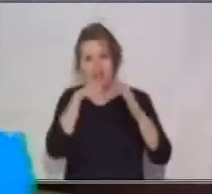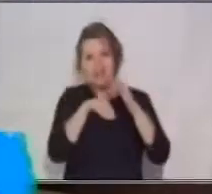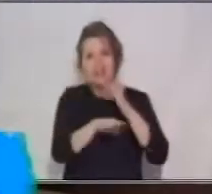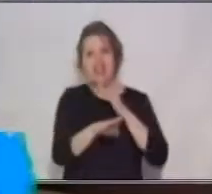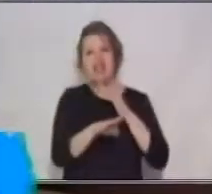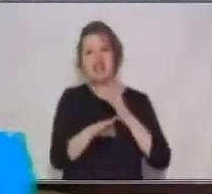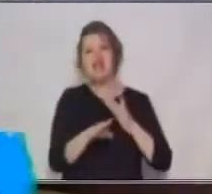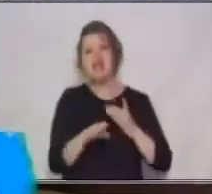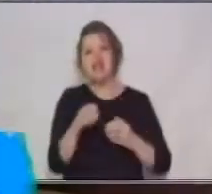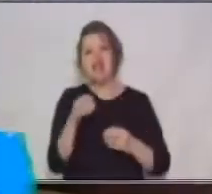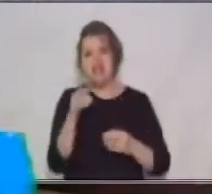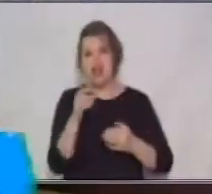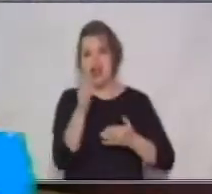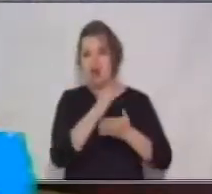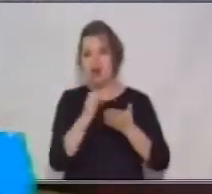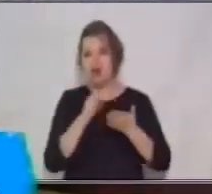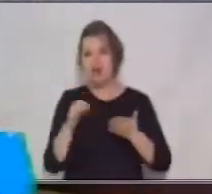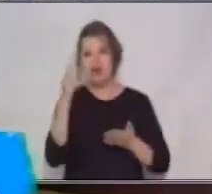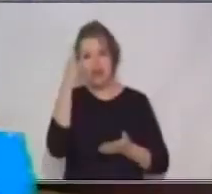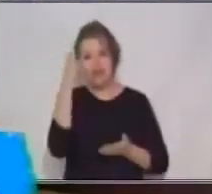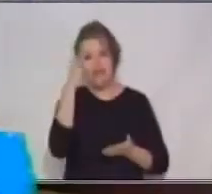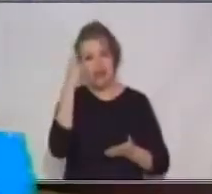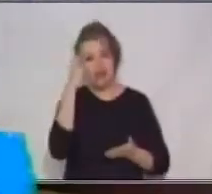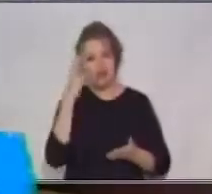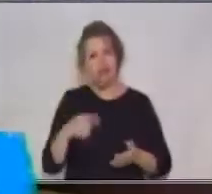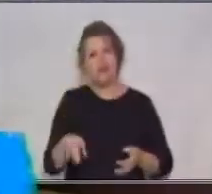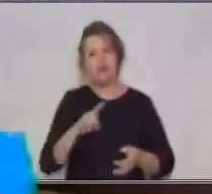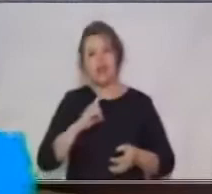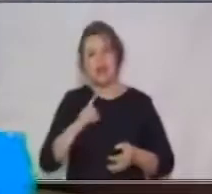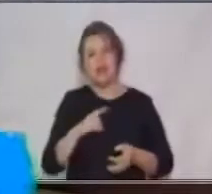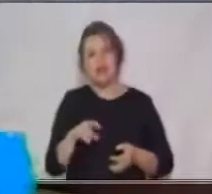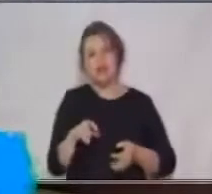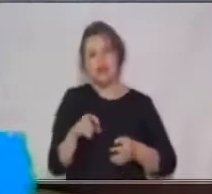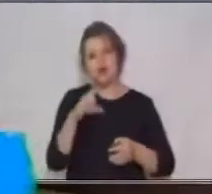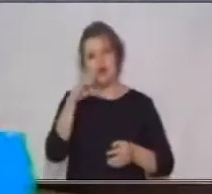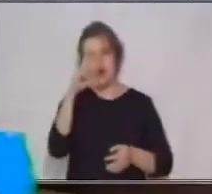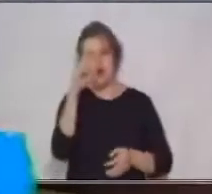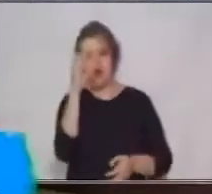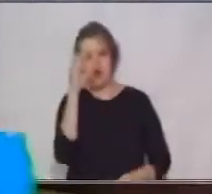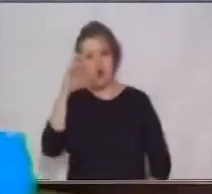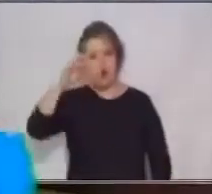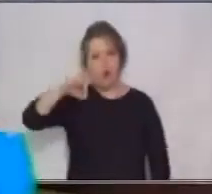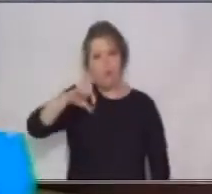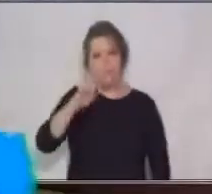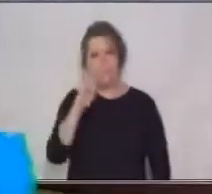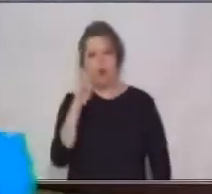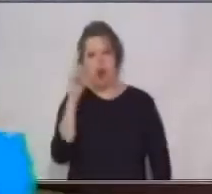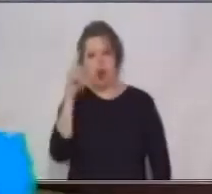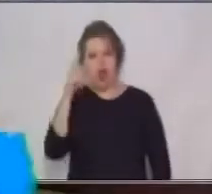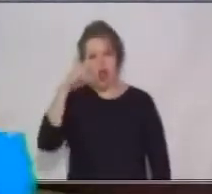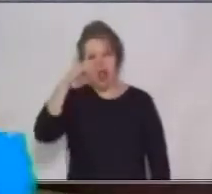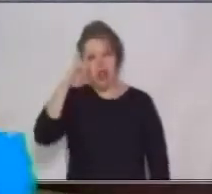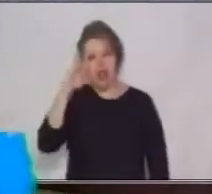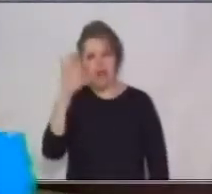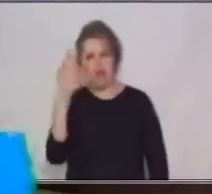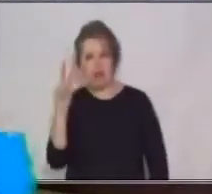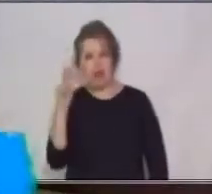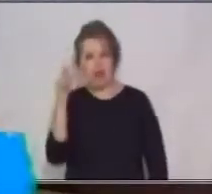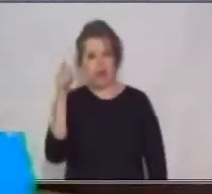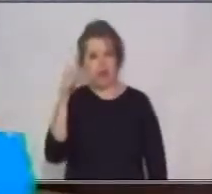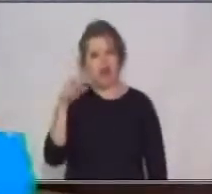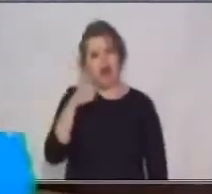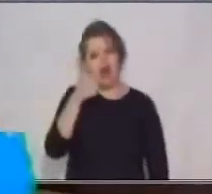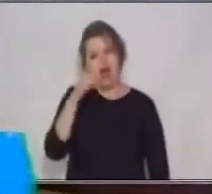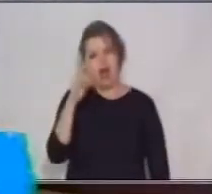de manera semántica como conjunciones copulativas, disyuntivas, adversativas y consecutivas. ¿Cuáles